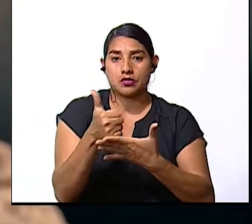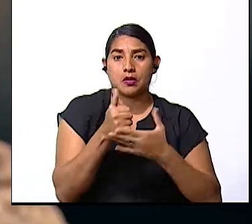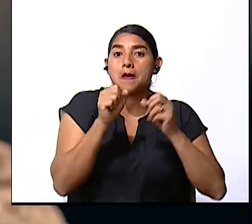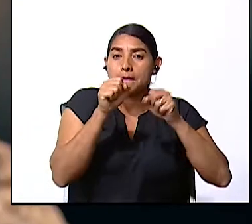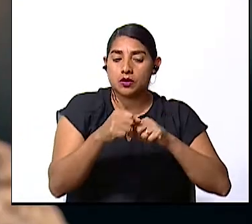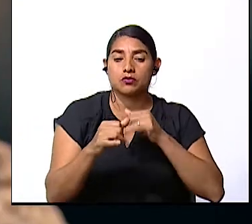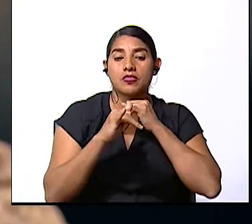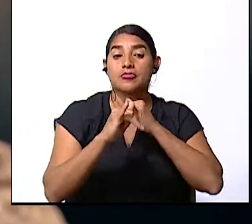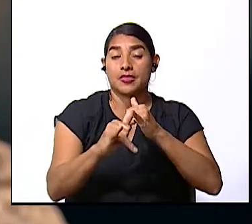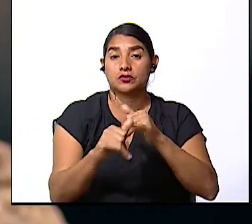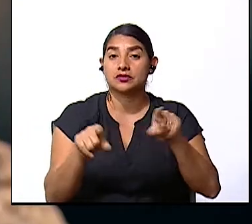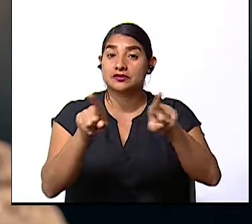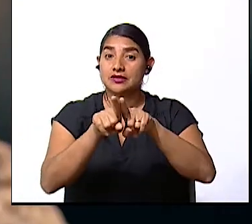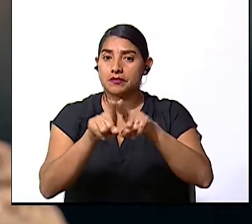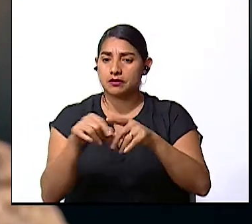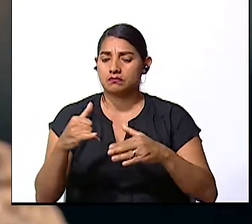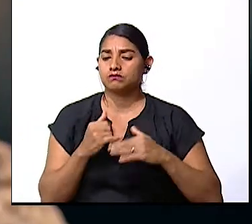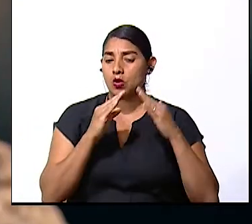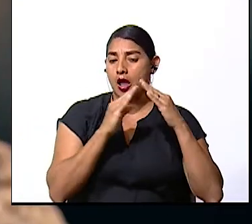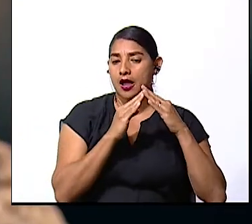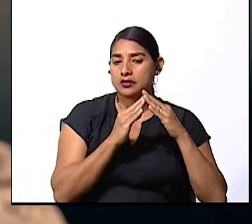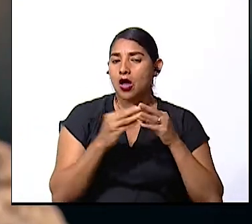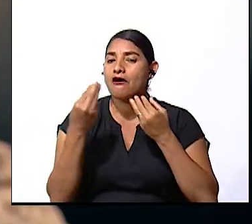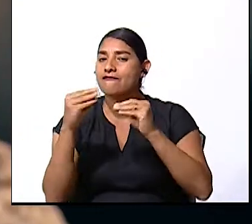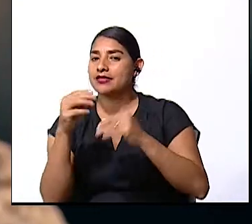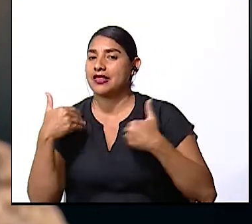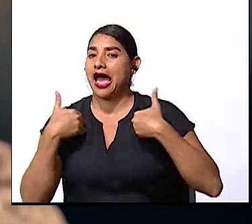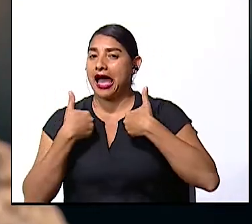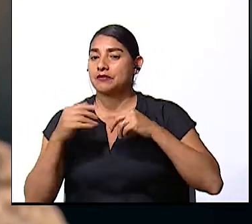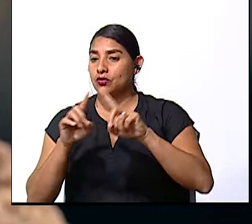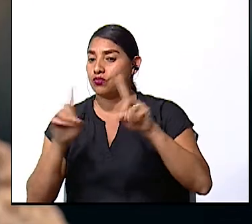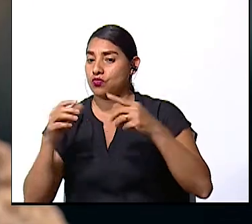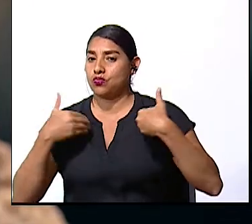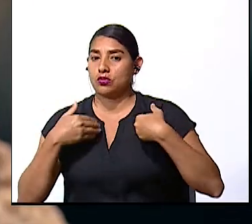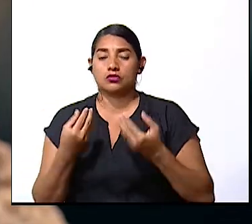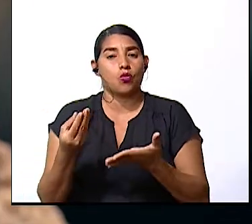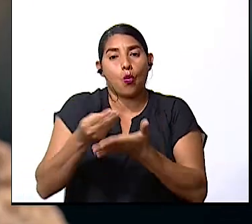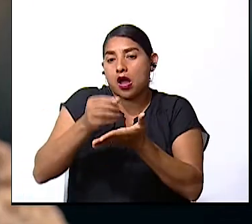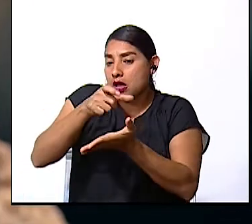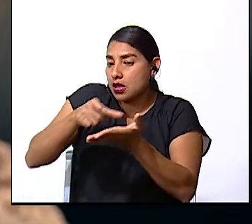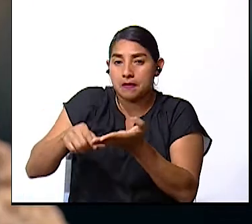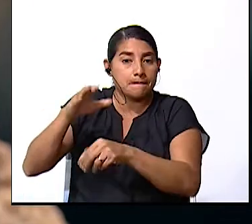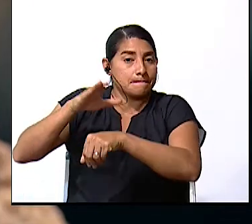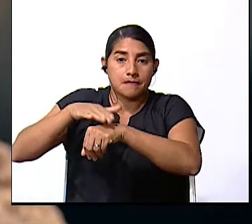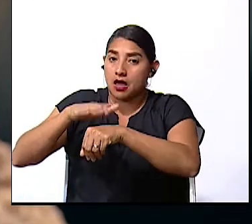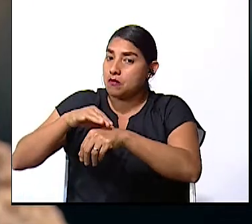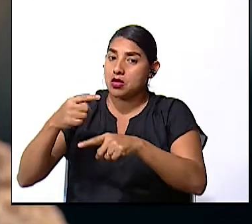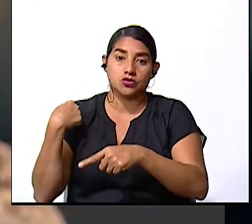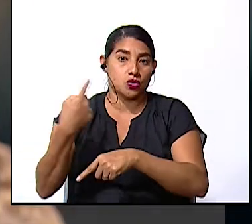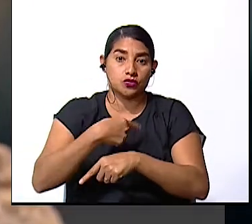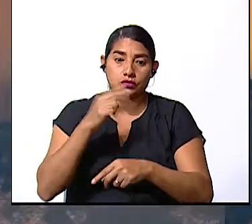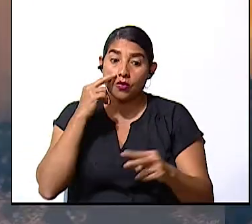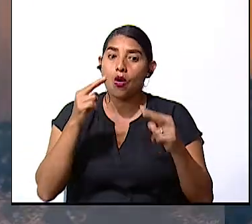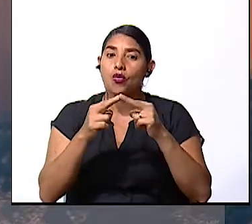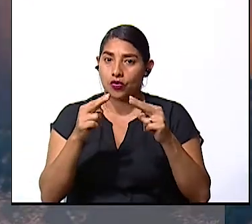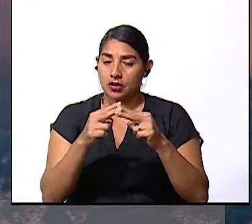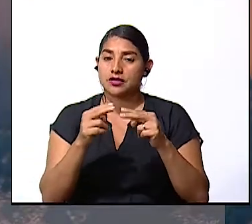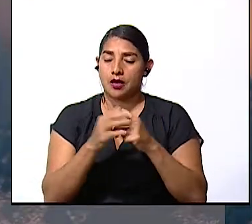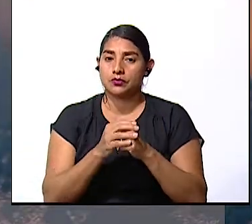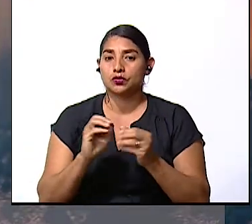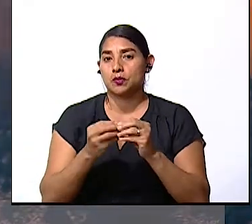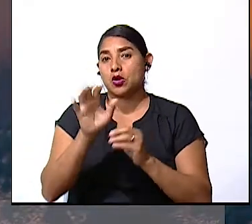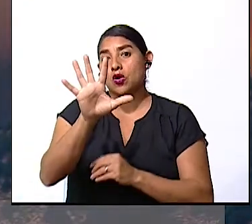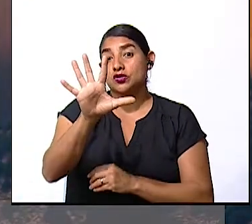puedes denunciar los casos de tenencia o venta de animales exóticos sin documentación, CITES, que conozcas.